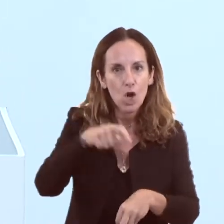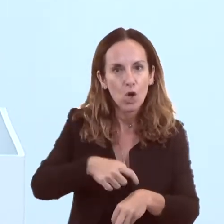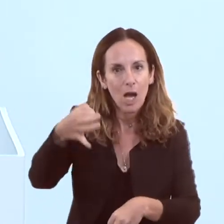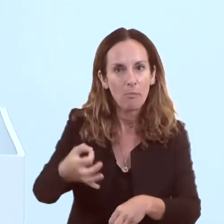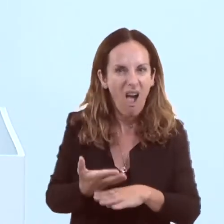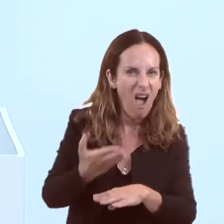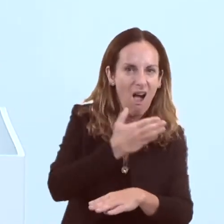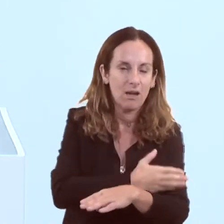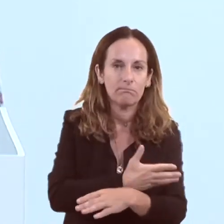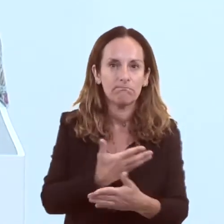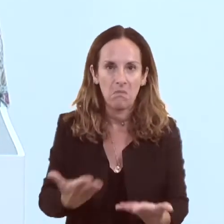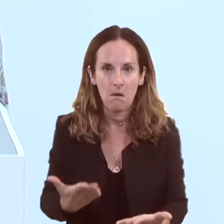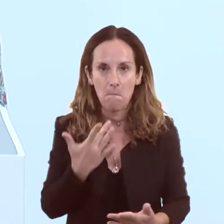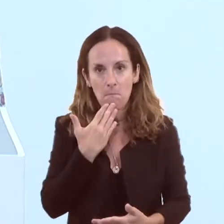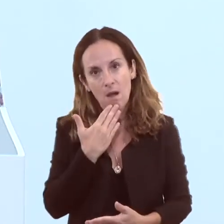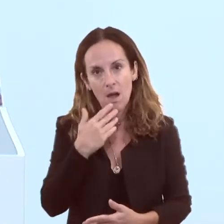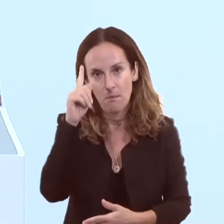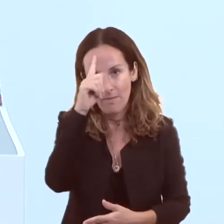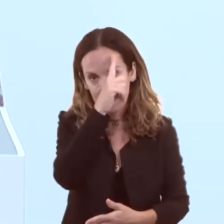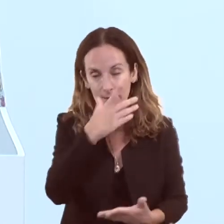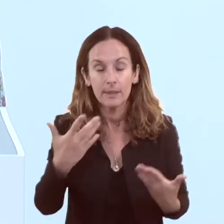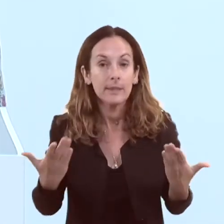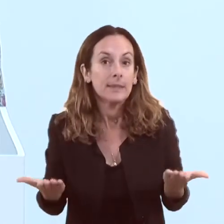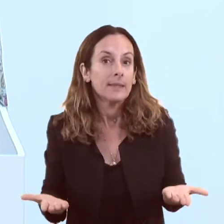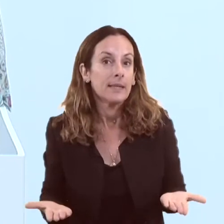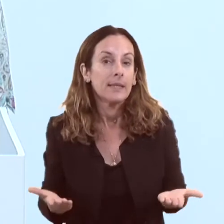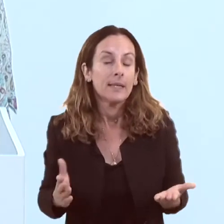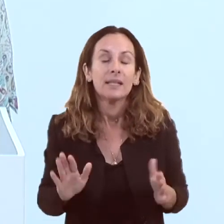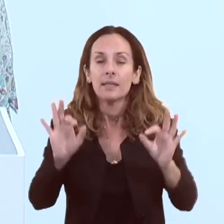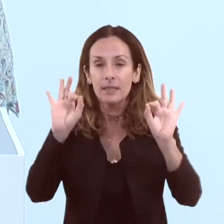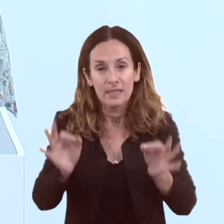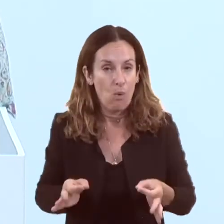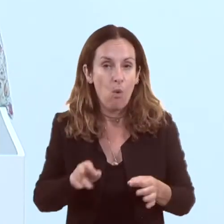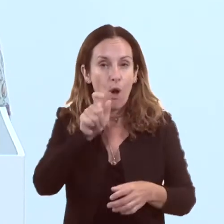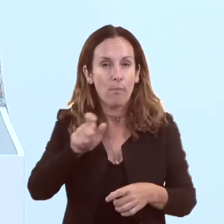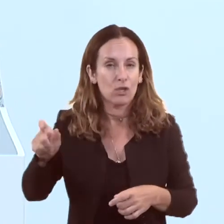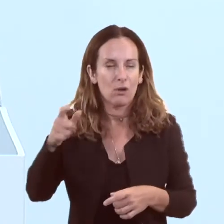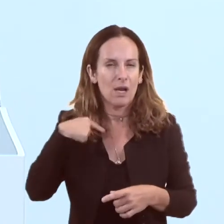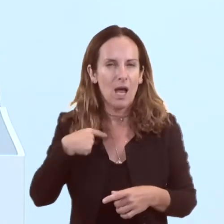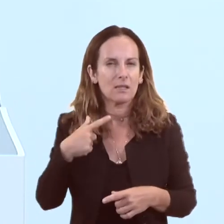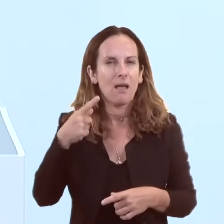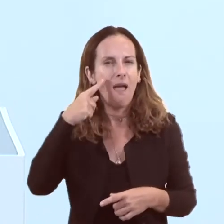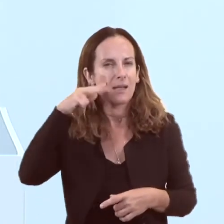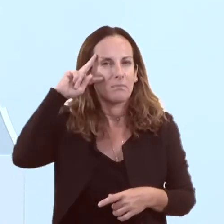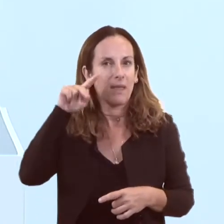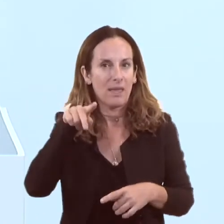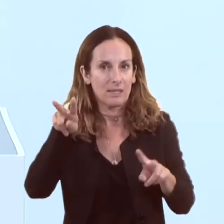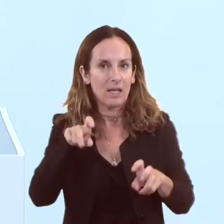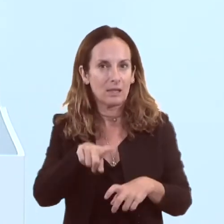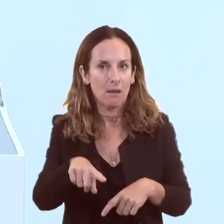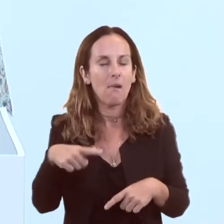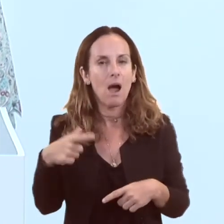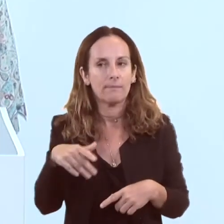pero seguro que los especialistas de estos asuntos tienen un problema serio en las manos y